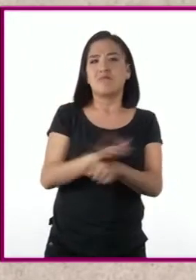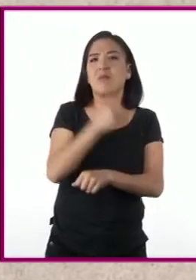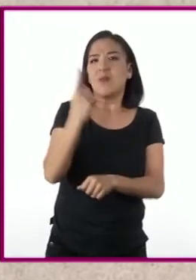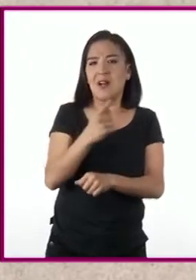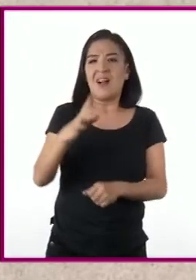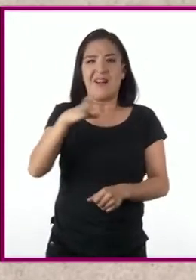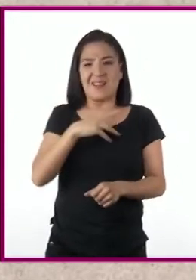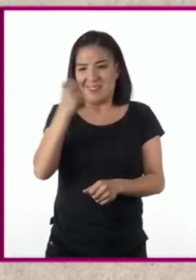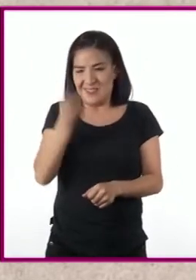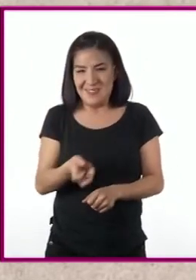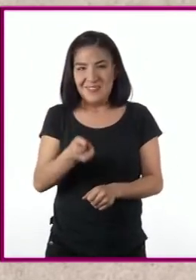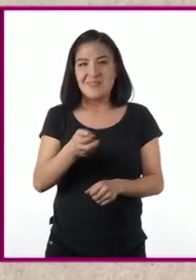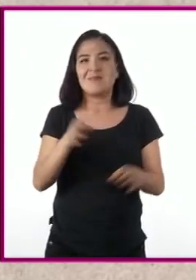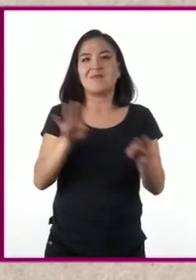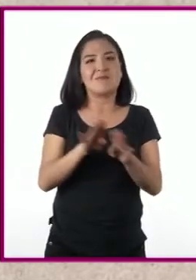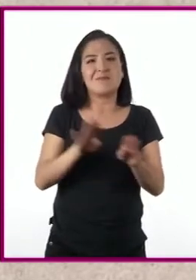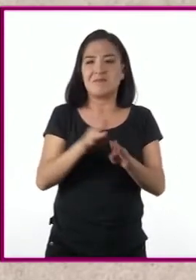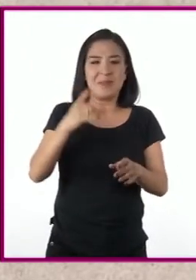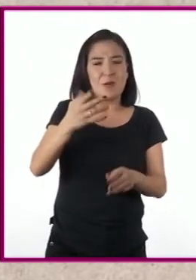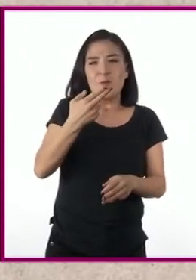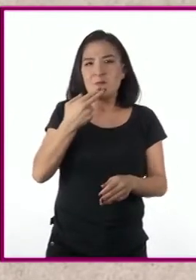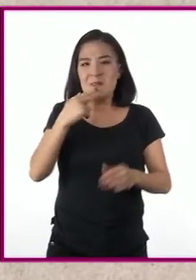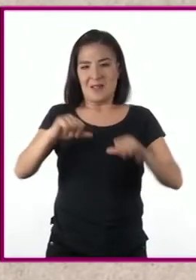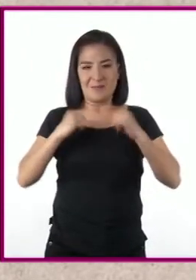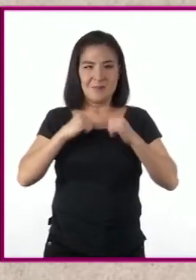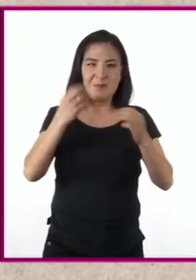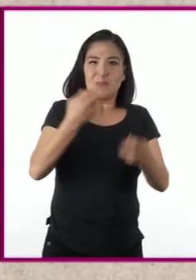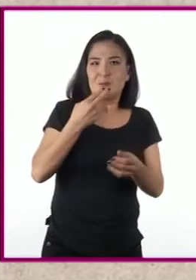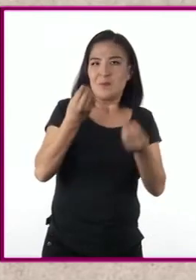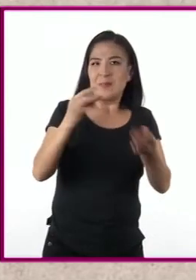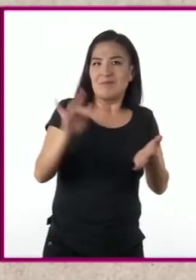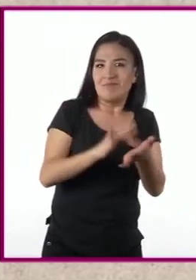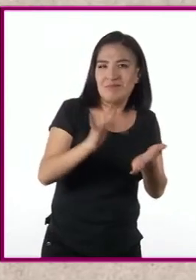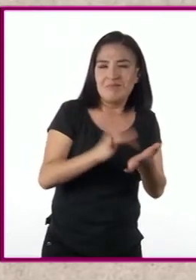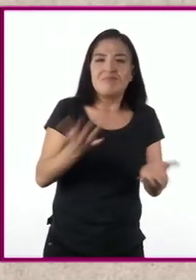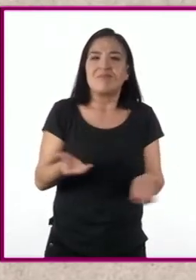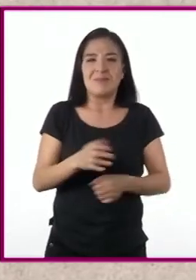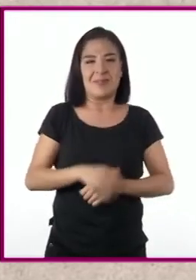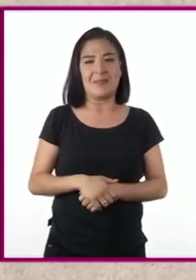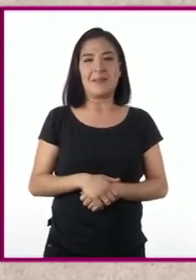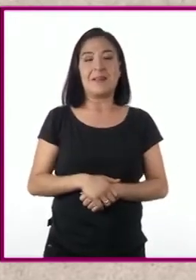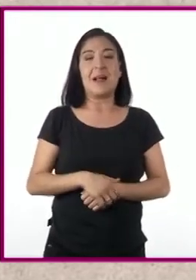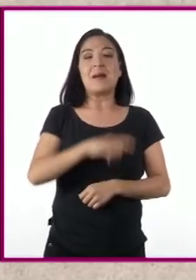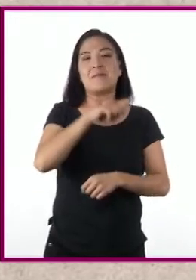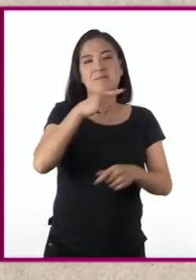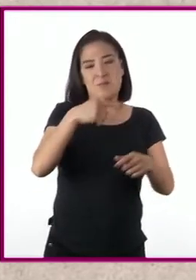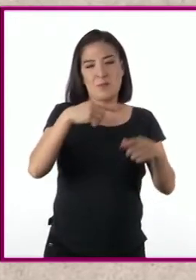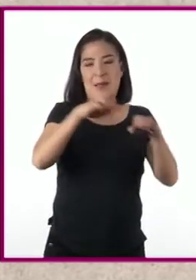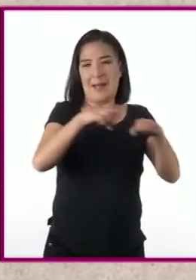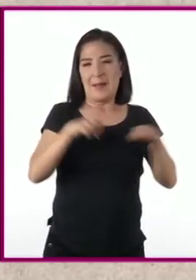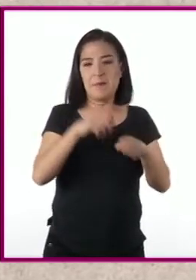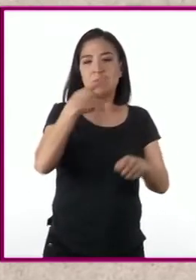esta conducta sin precedentes sobre los adolescentes? Un equipo de investigación